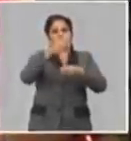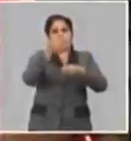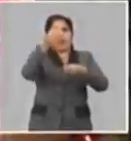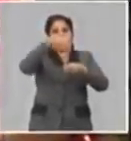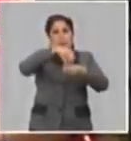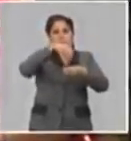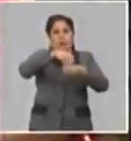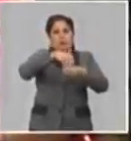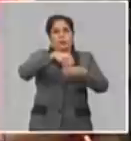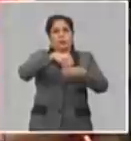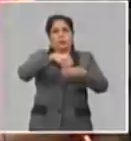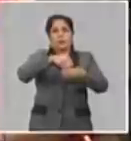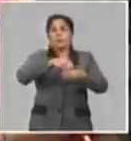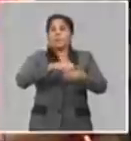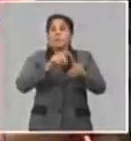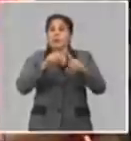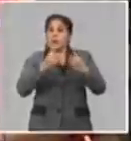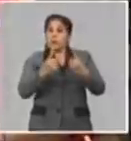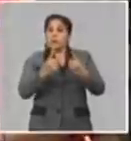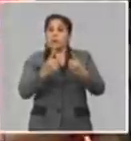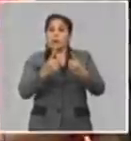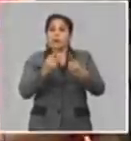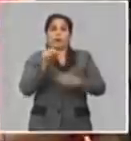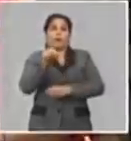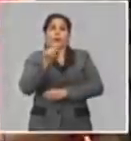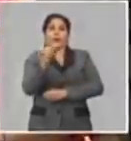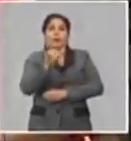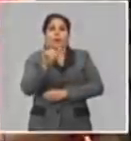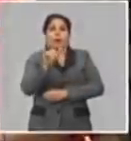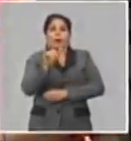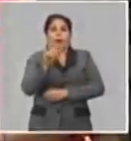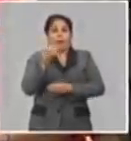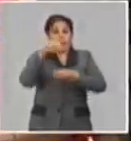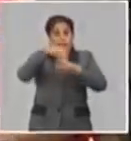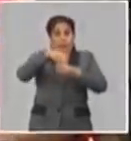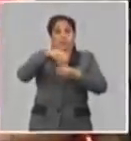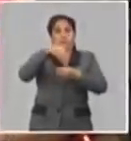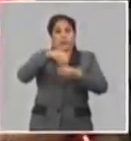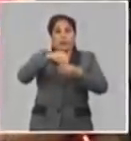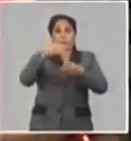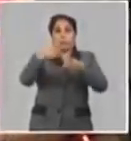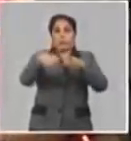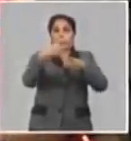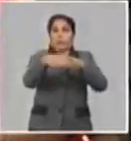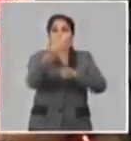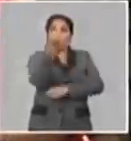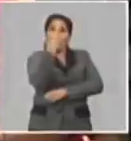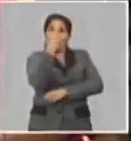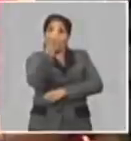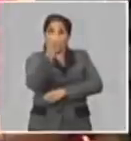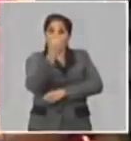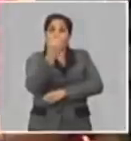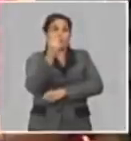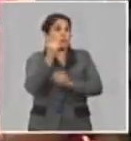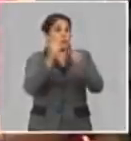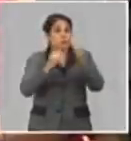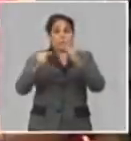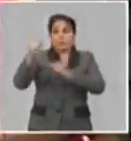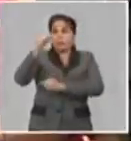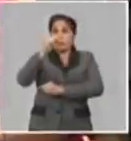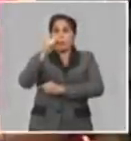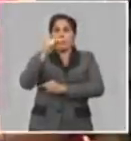Y en el caso de lo fresco, concretamente dentro de los productos de alimentos, tienen además